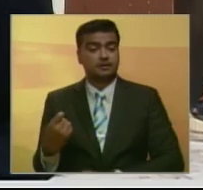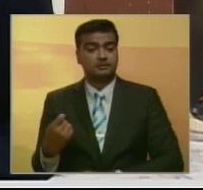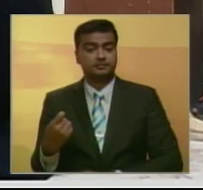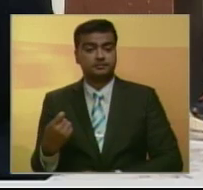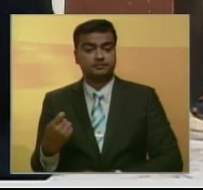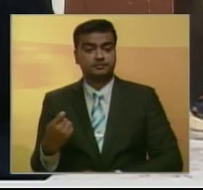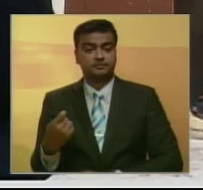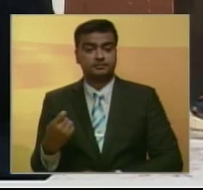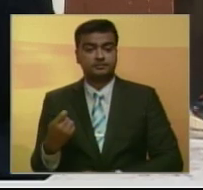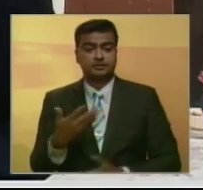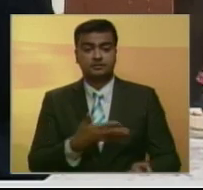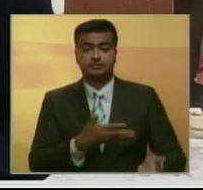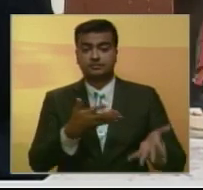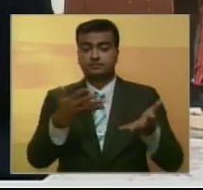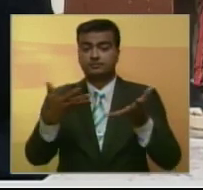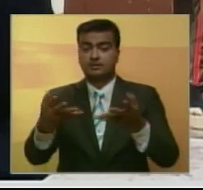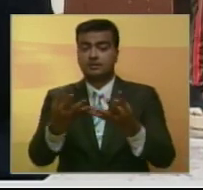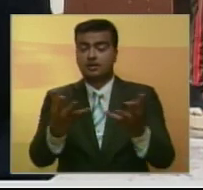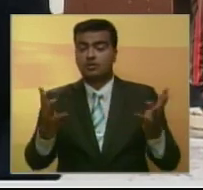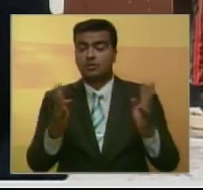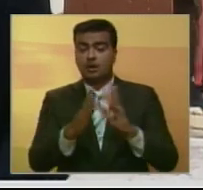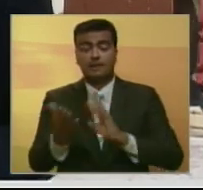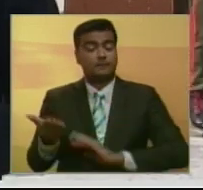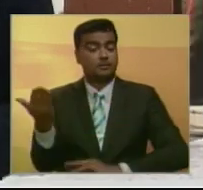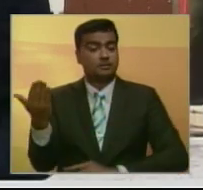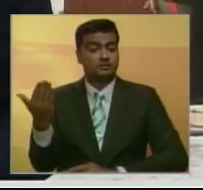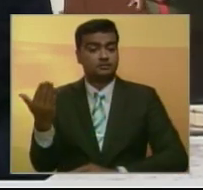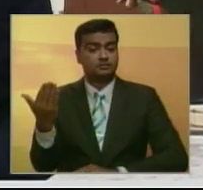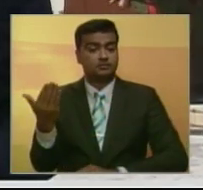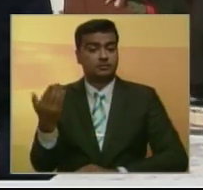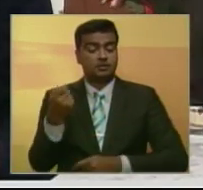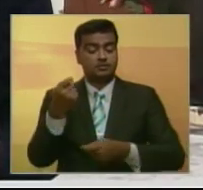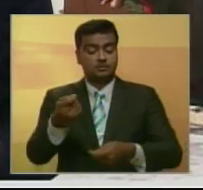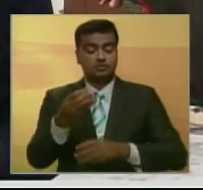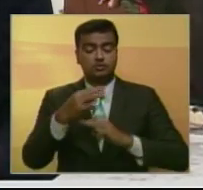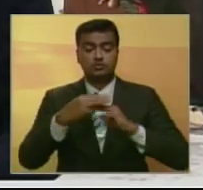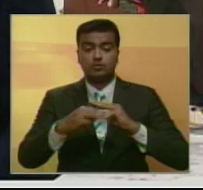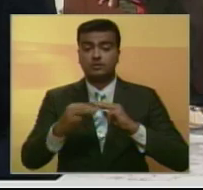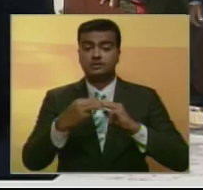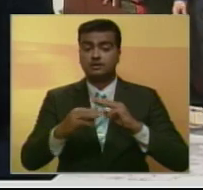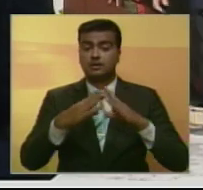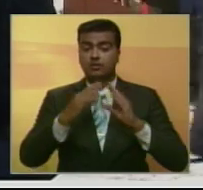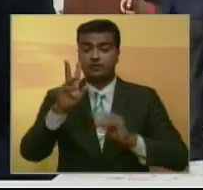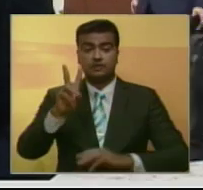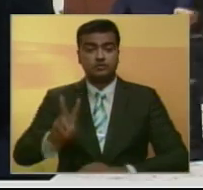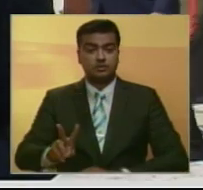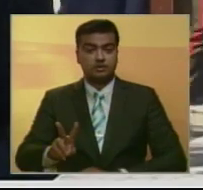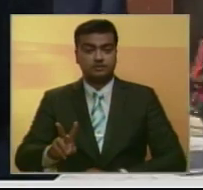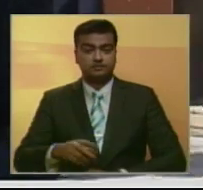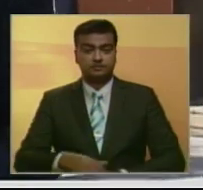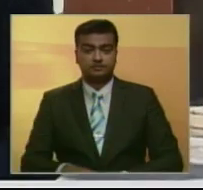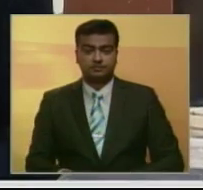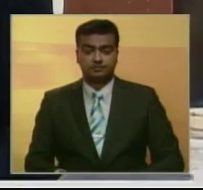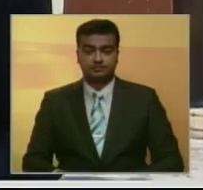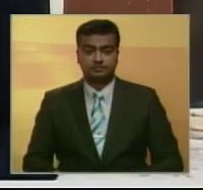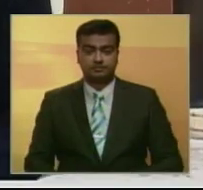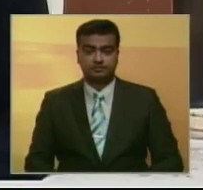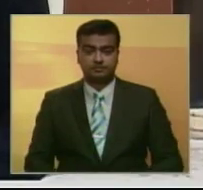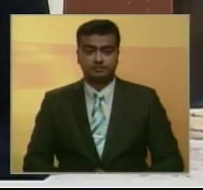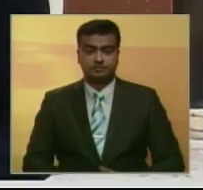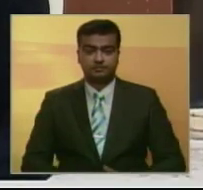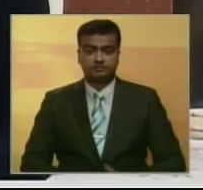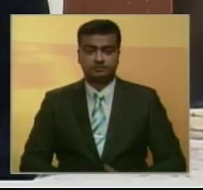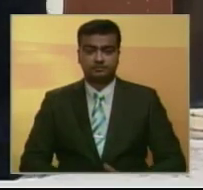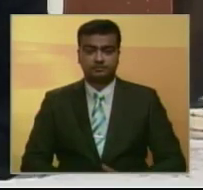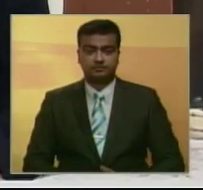a trasladar hacia el hemiciclo protocolar, donde va a rendir su mensaje a la nación desde la tribuna de oradores.